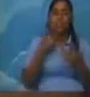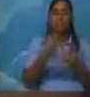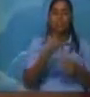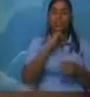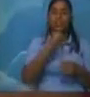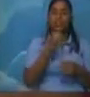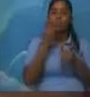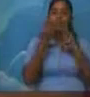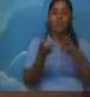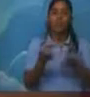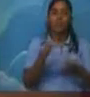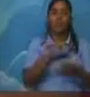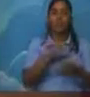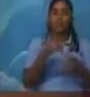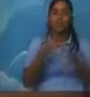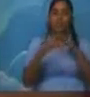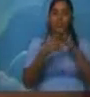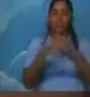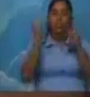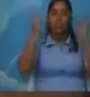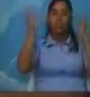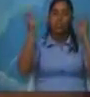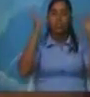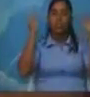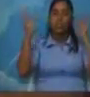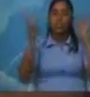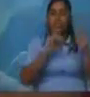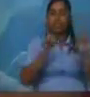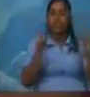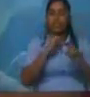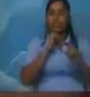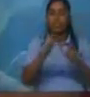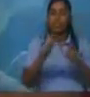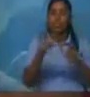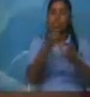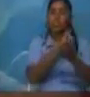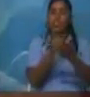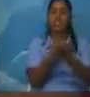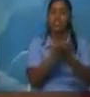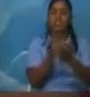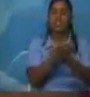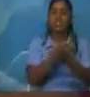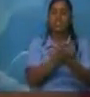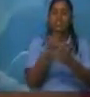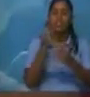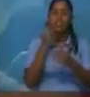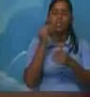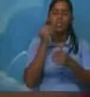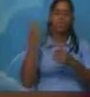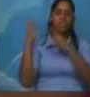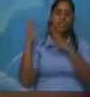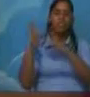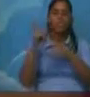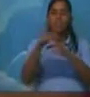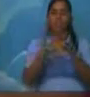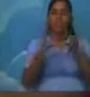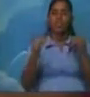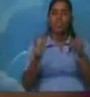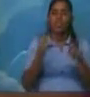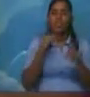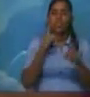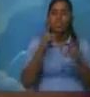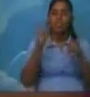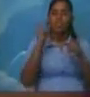cuentos de fábula no son mitologías griegas no son leyendas eh tontas que son simplemente